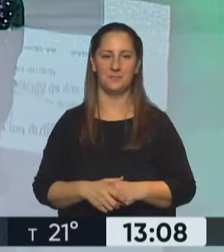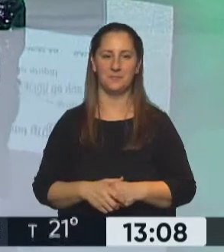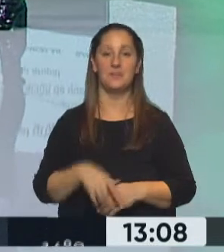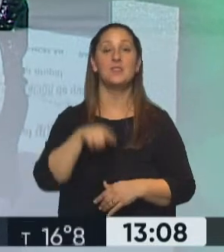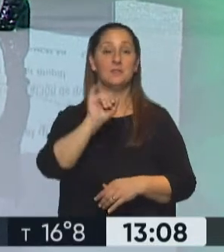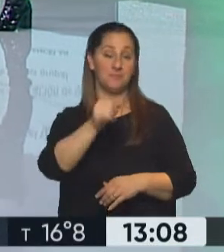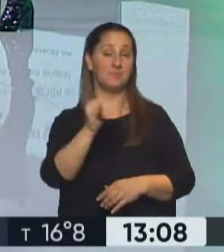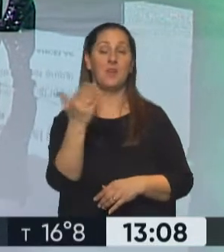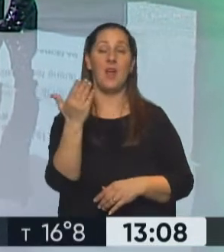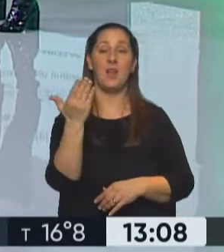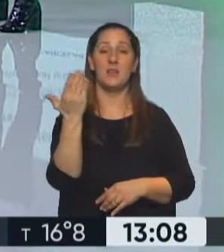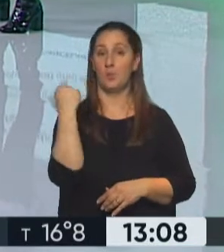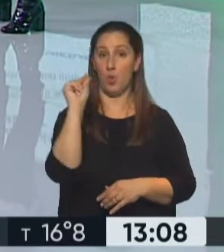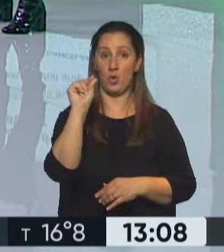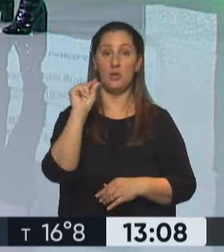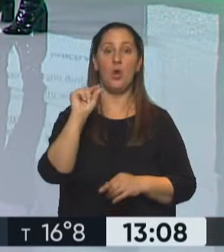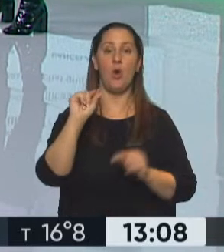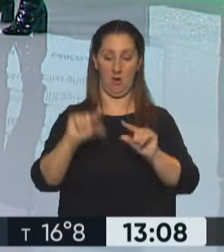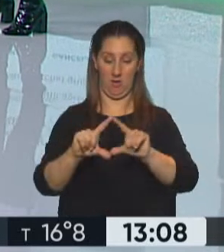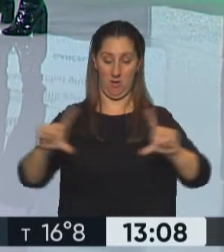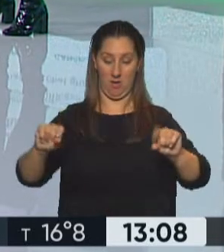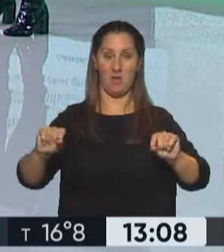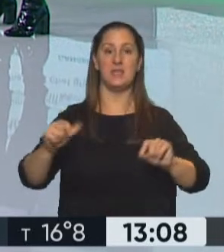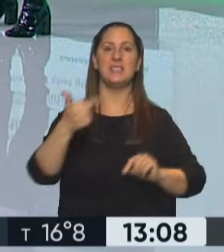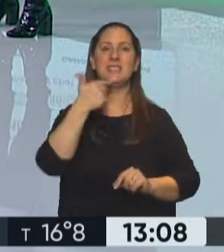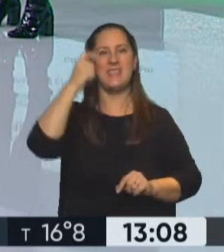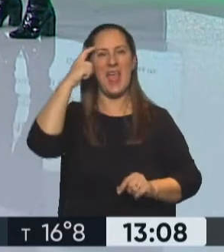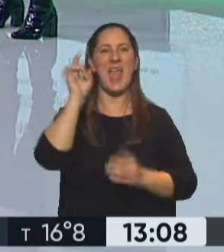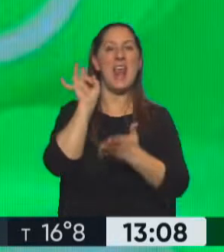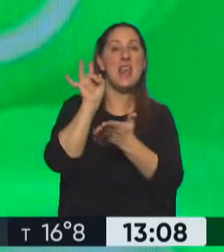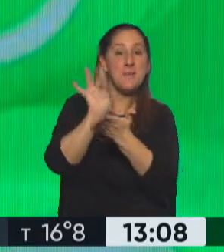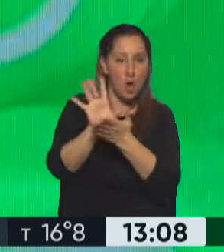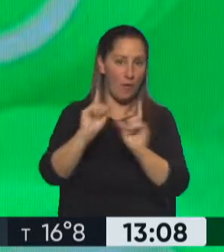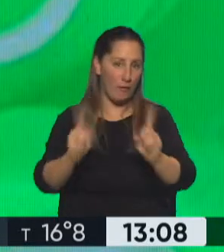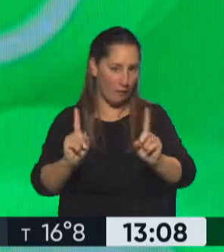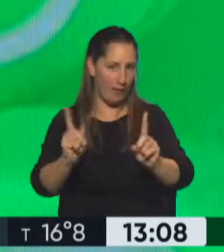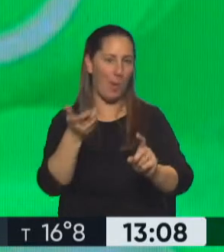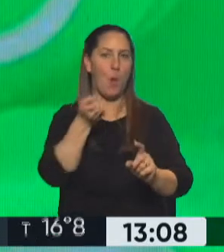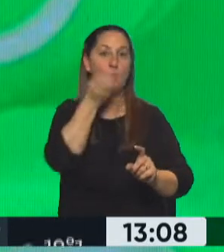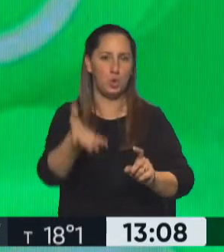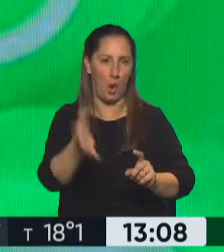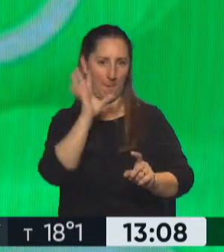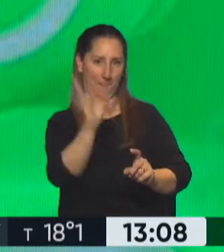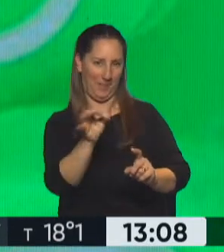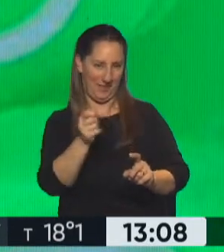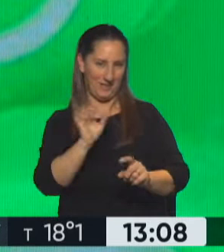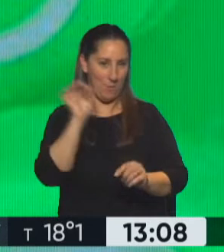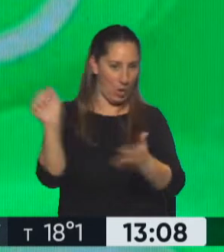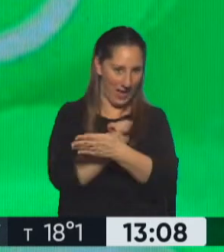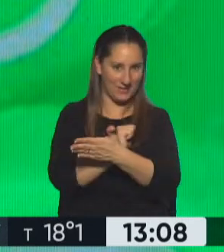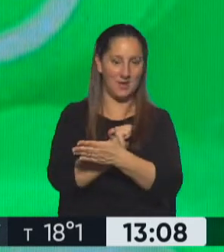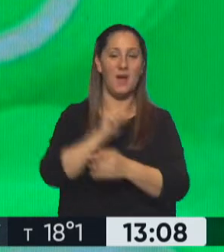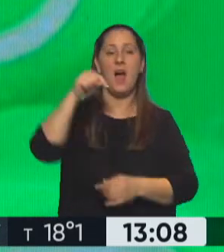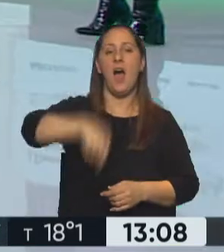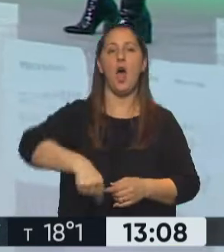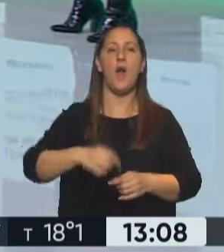Quizás en un tiempo eliminan ese aviso buchón, pero por ahora sigue estando. Lo que no va a estar más son algunos cambios. Es nuestro